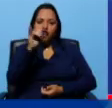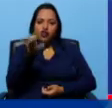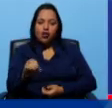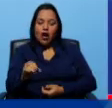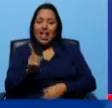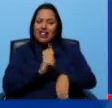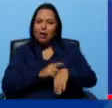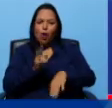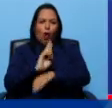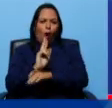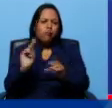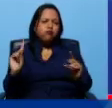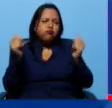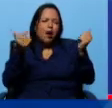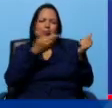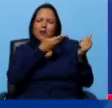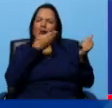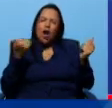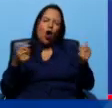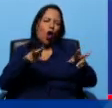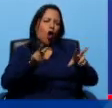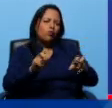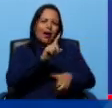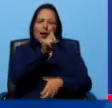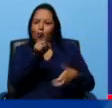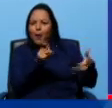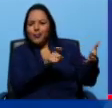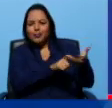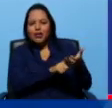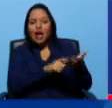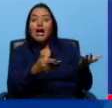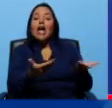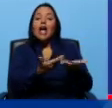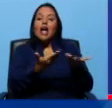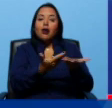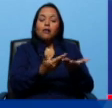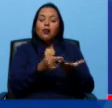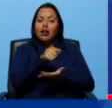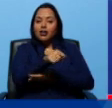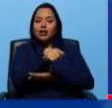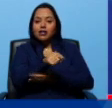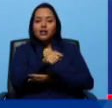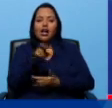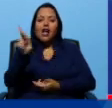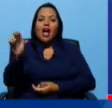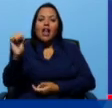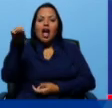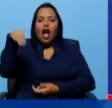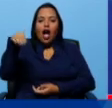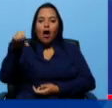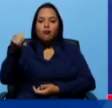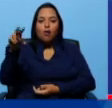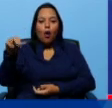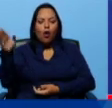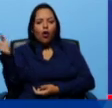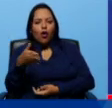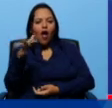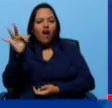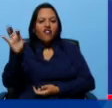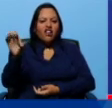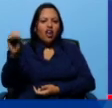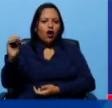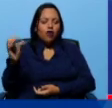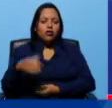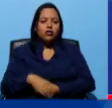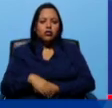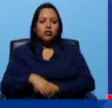entregando, mejor que nueva, de paquete, el Complejo Educativo Ramón Francisco Feo en